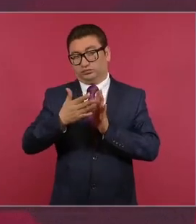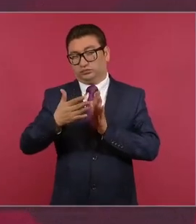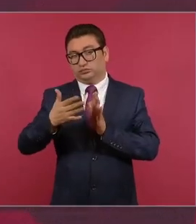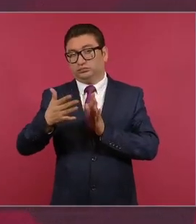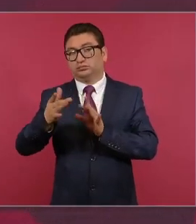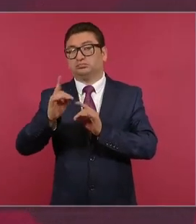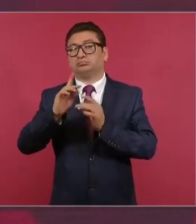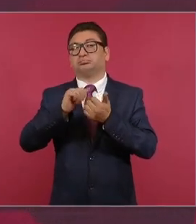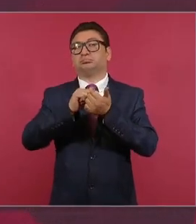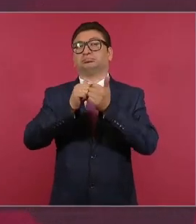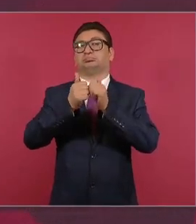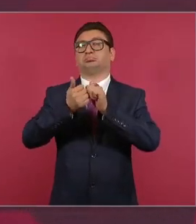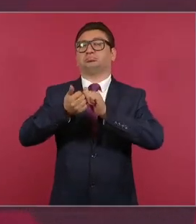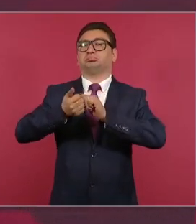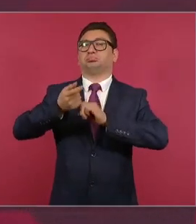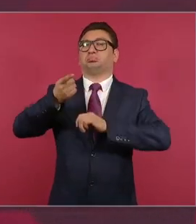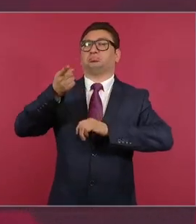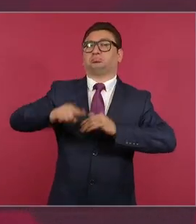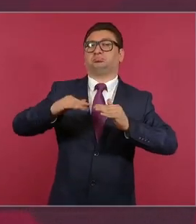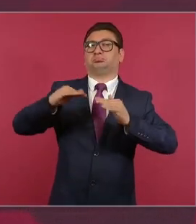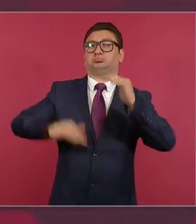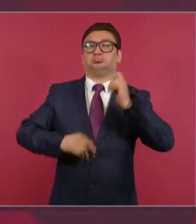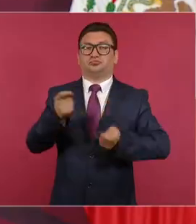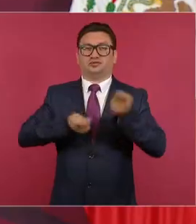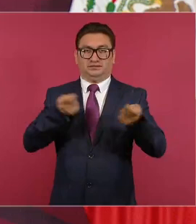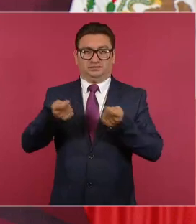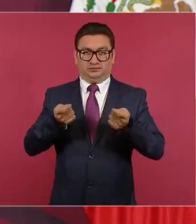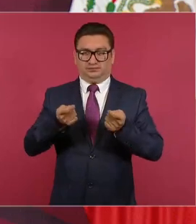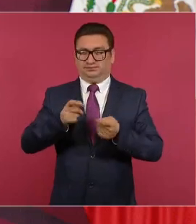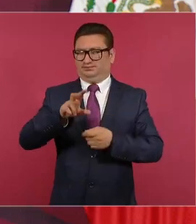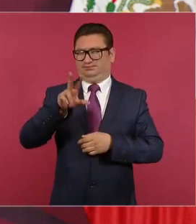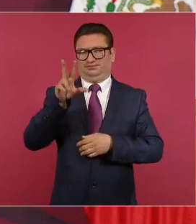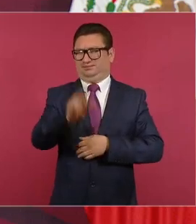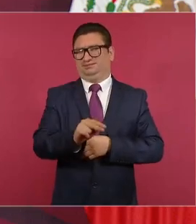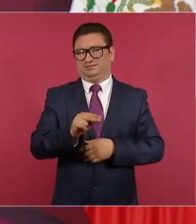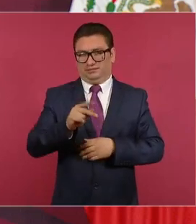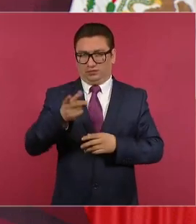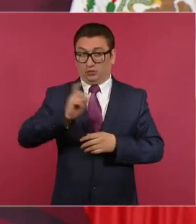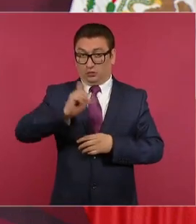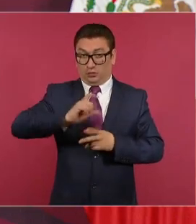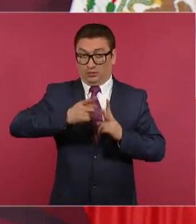se convirtió en dictador. No, desde que llegó